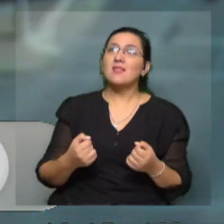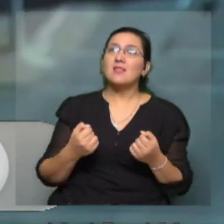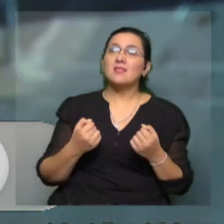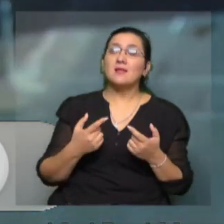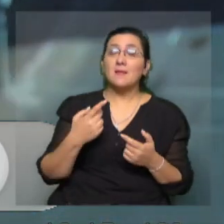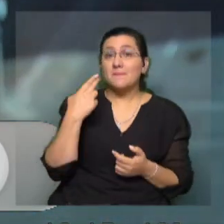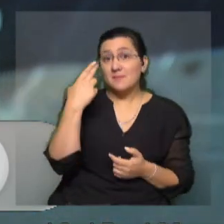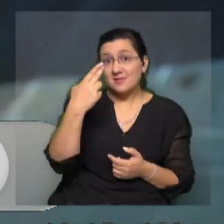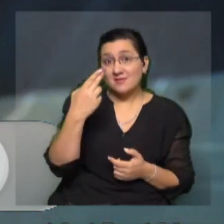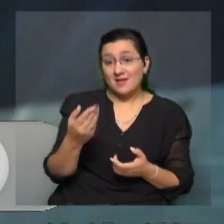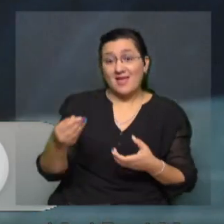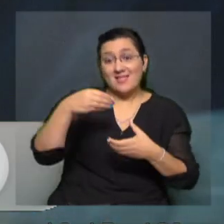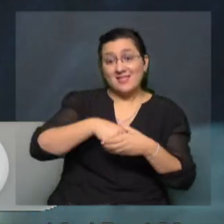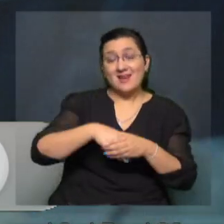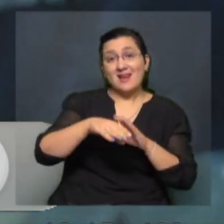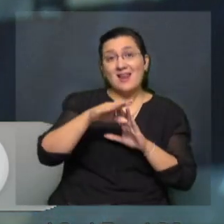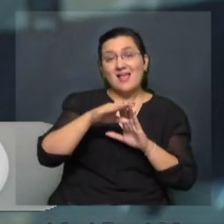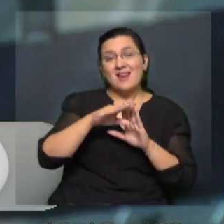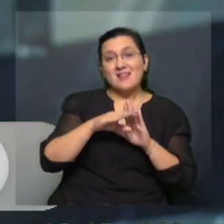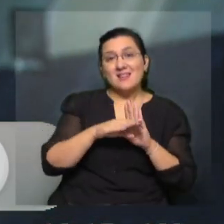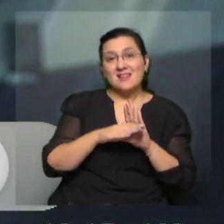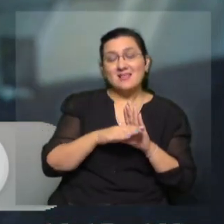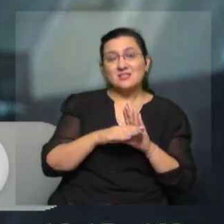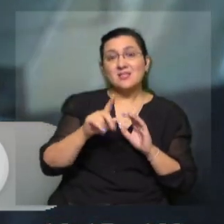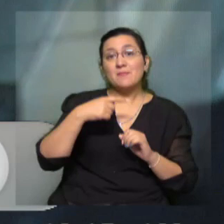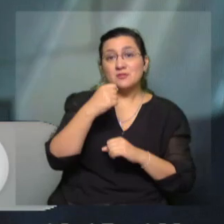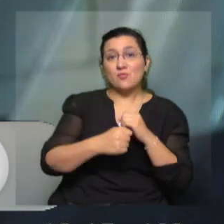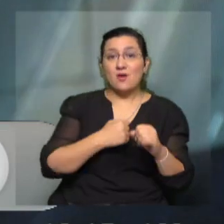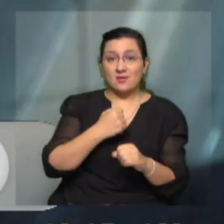le permitía entrar en la liguilla del próximo año.